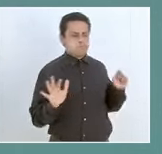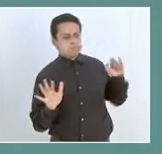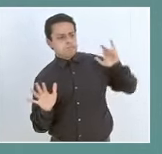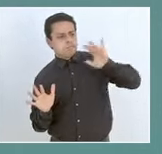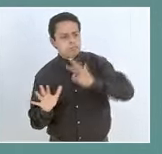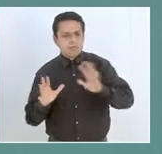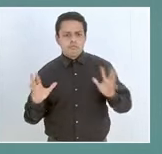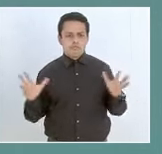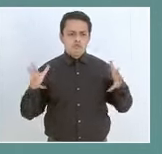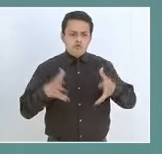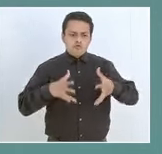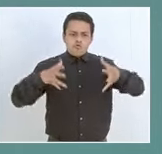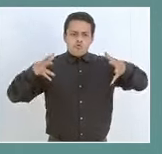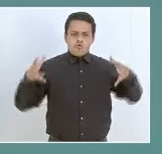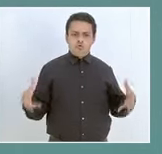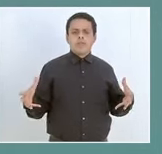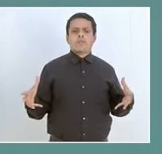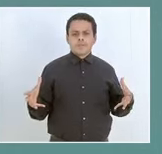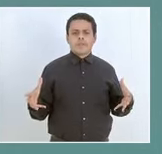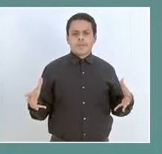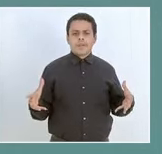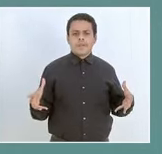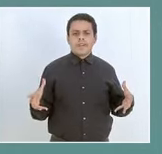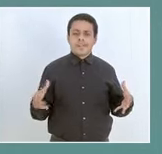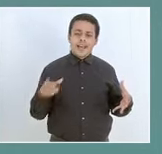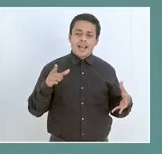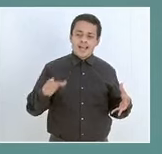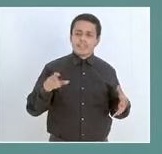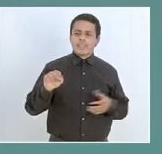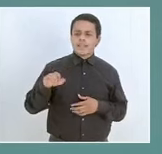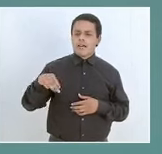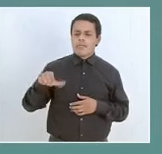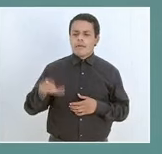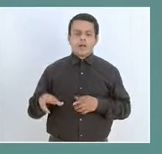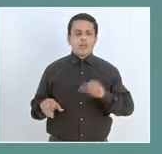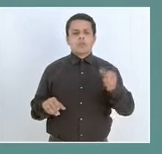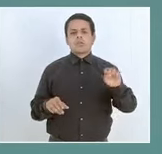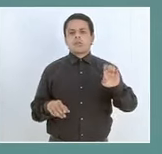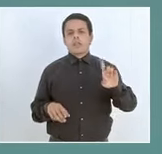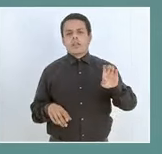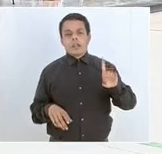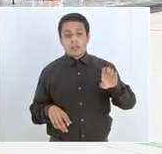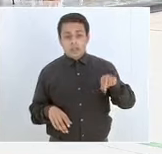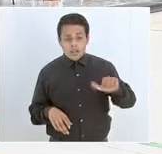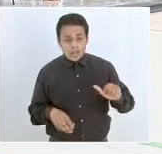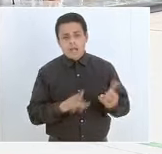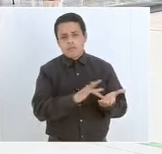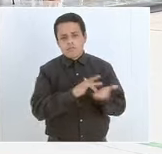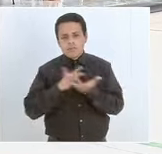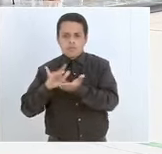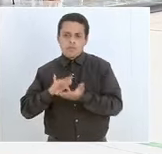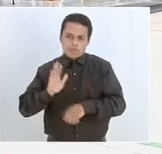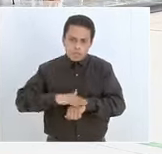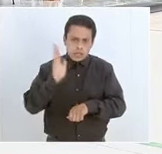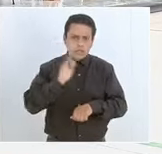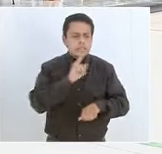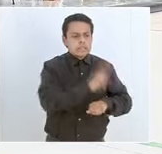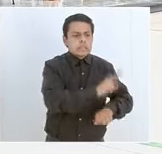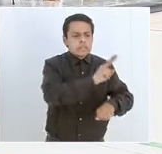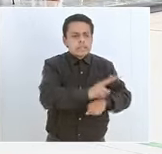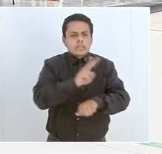a pedirle el apoyo a la Secretaría de Marina y a la Secretaría de la Defensa para